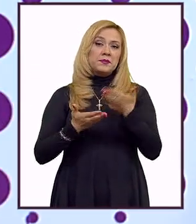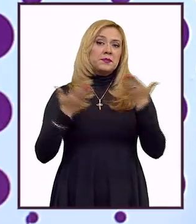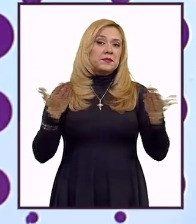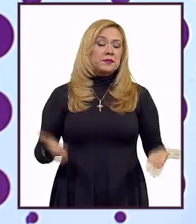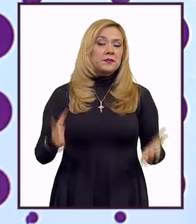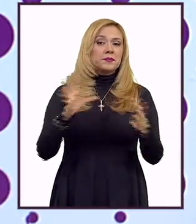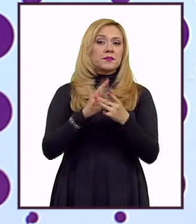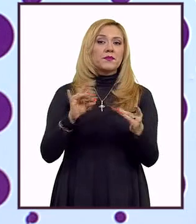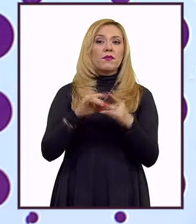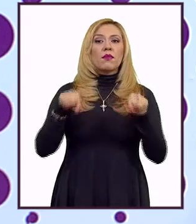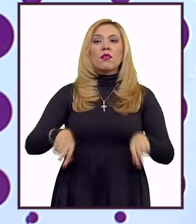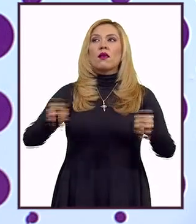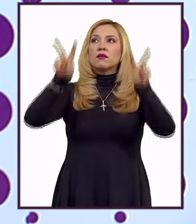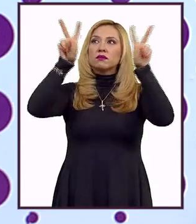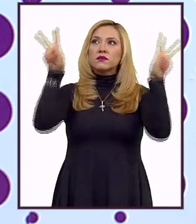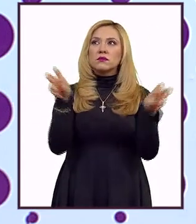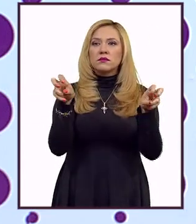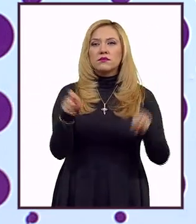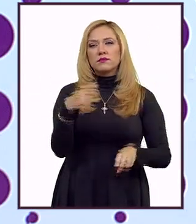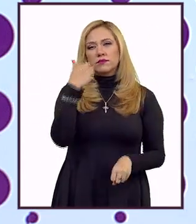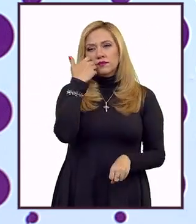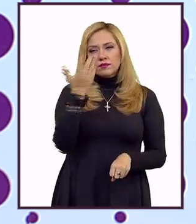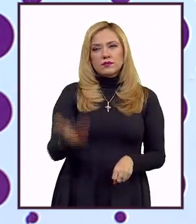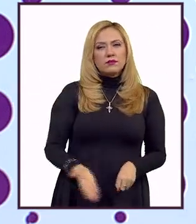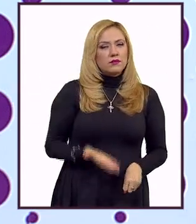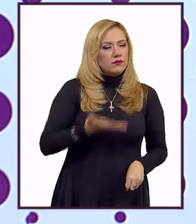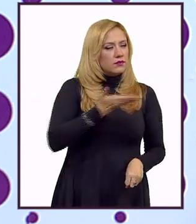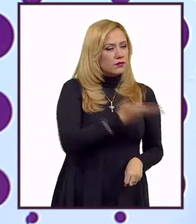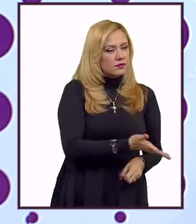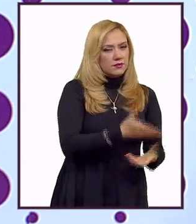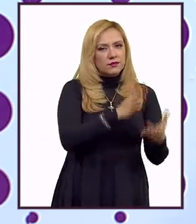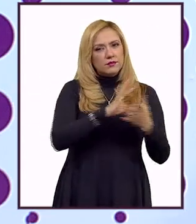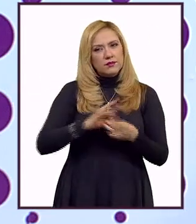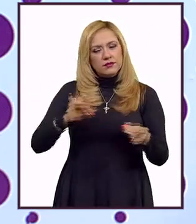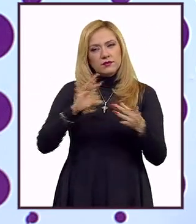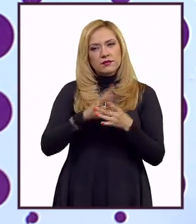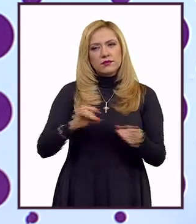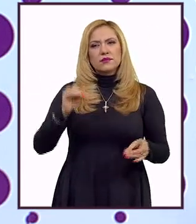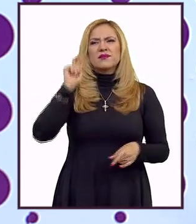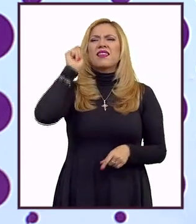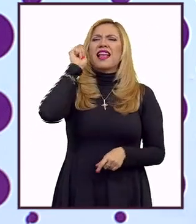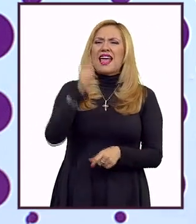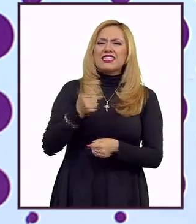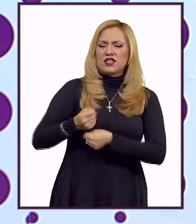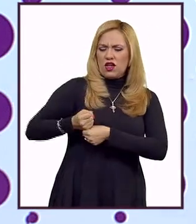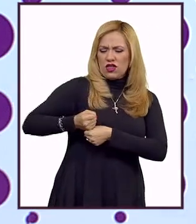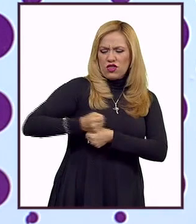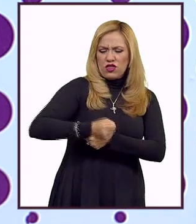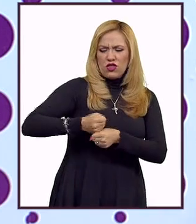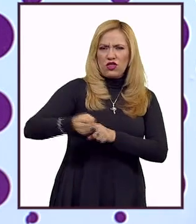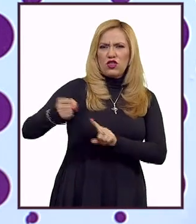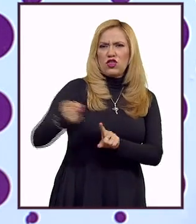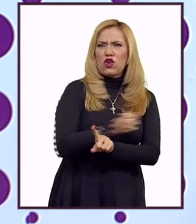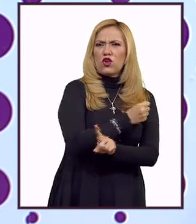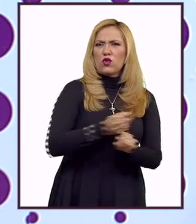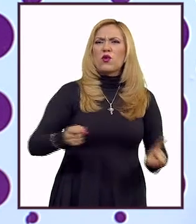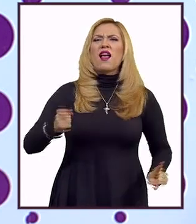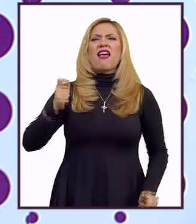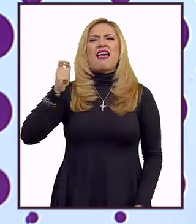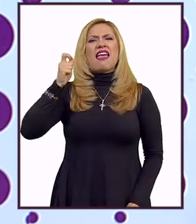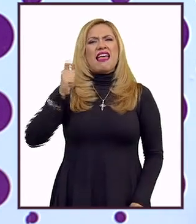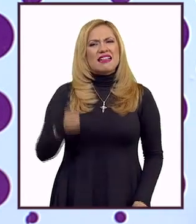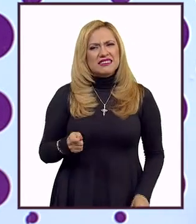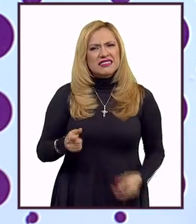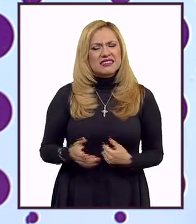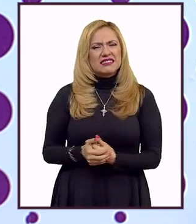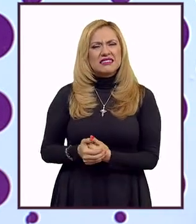tema, quisiera, Juan Carlos, si nos puedes contar, todos tenemos una idea de qué es la tortura, pero más técnicamente, ¿cuándo